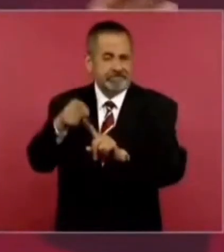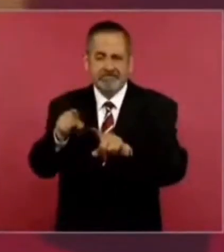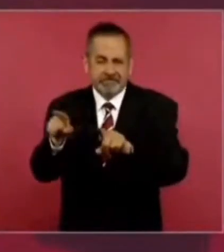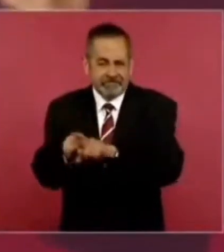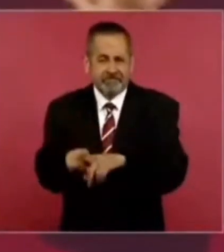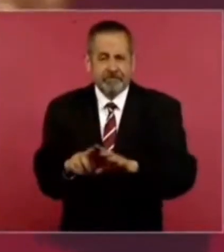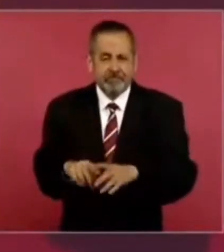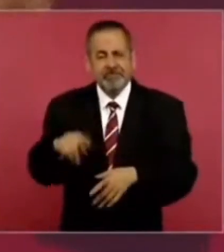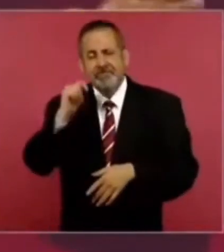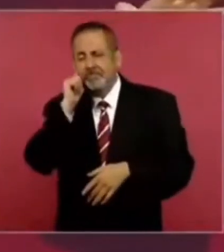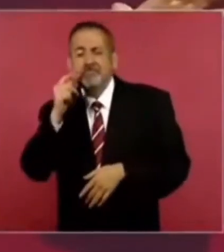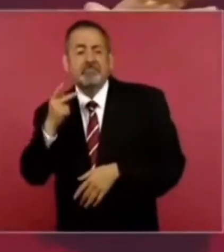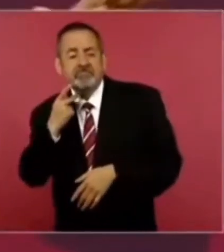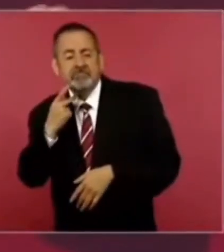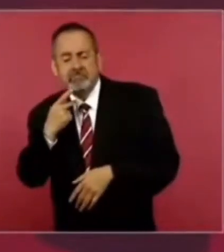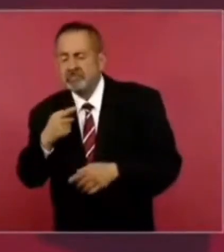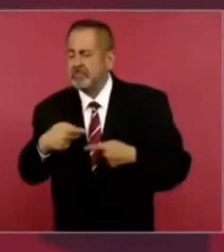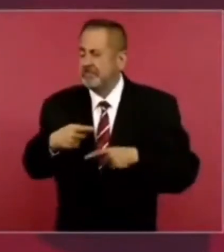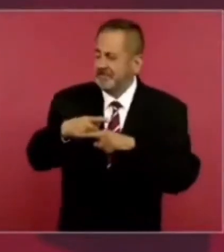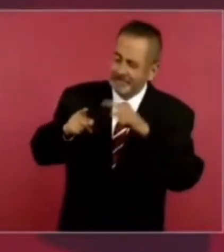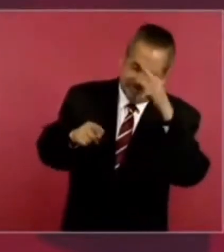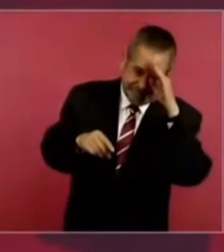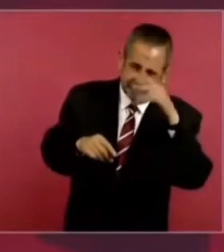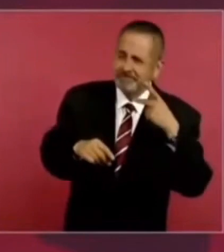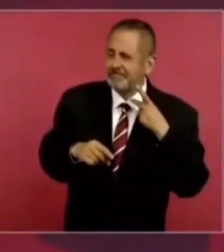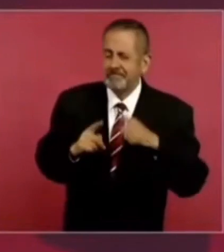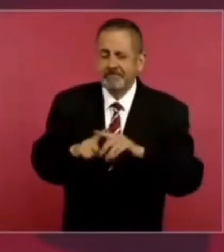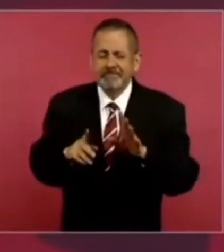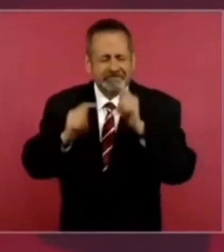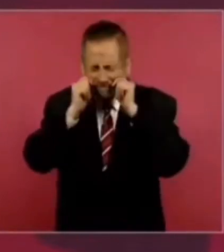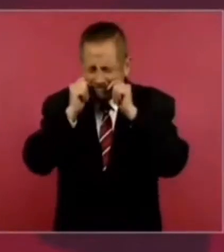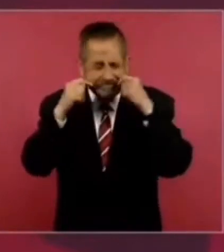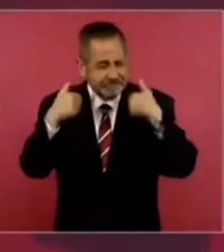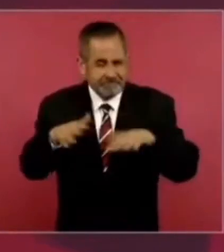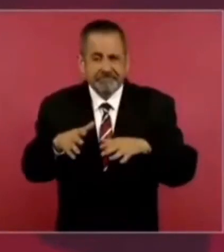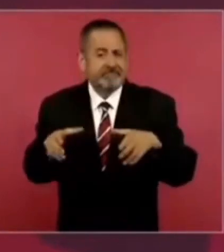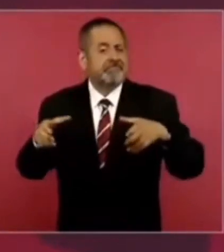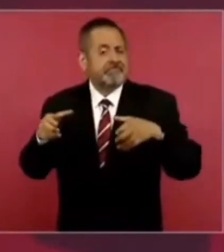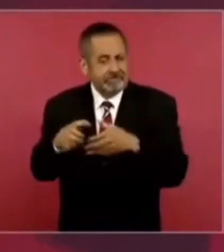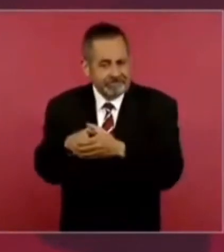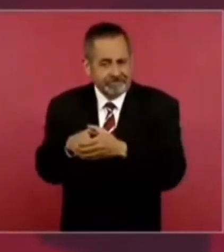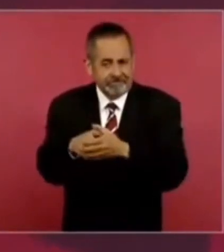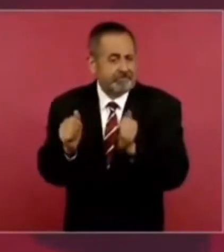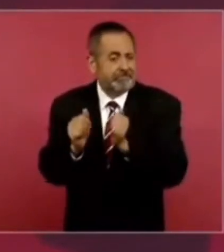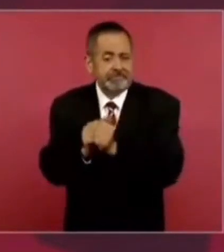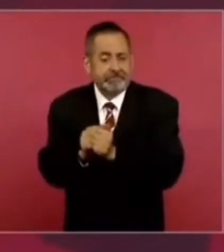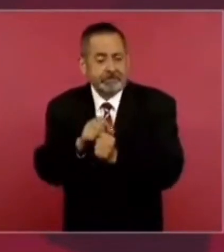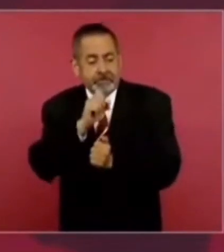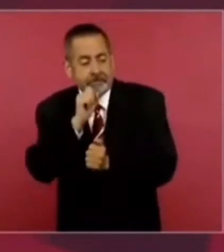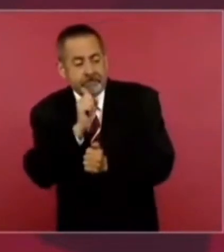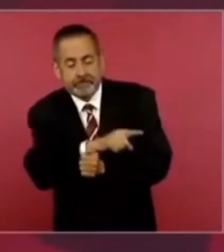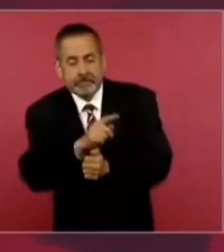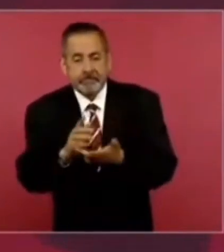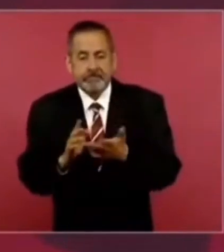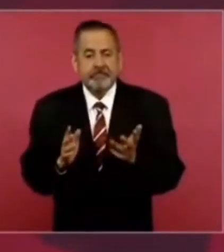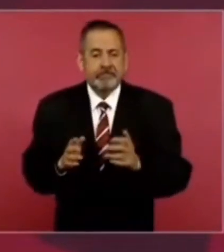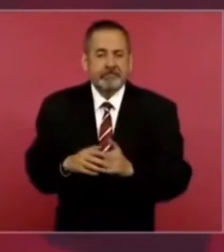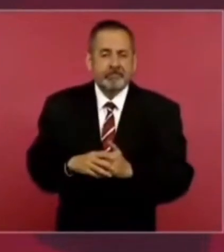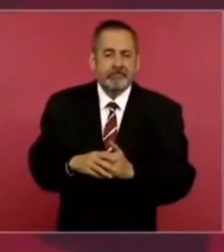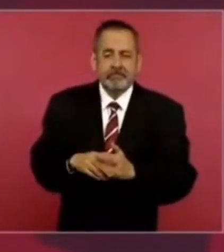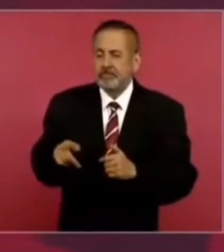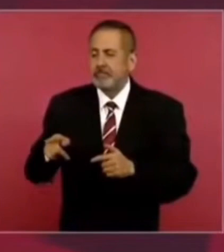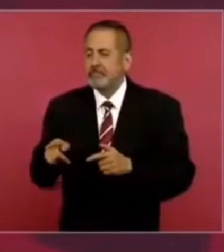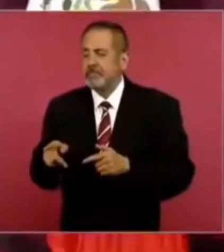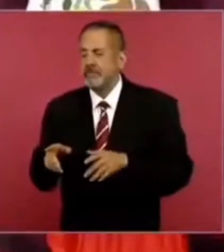qué posturas políticas se tienen, si se es cercano al gobierno de